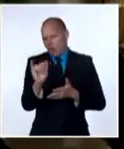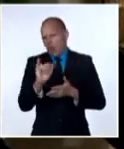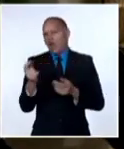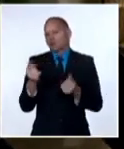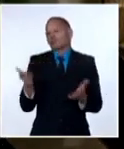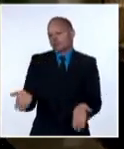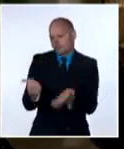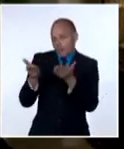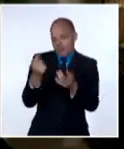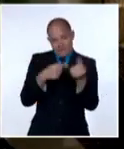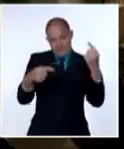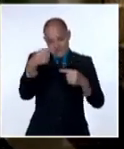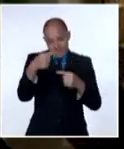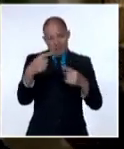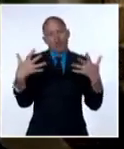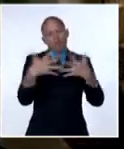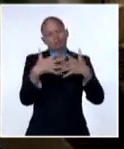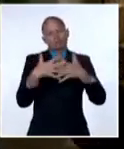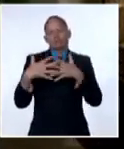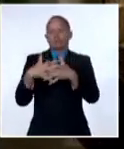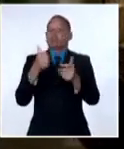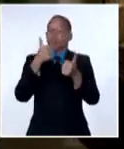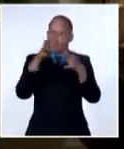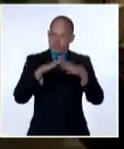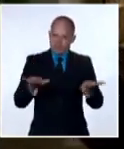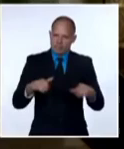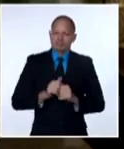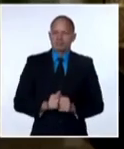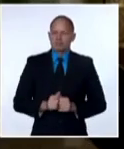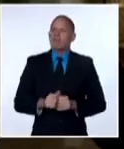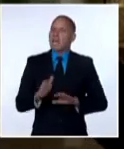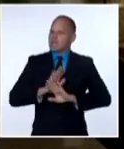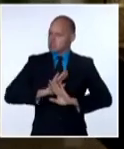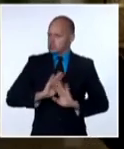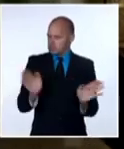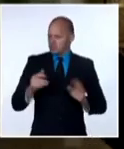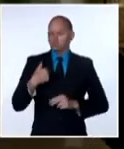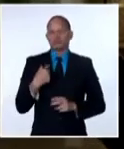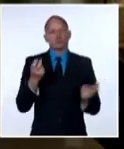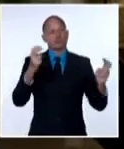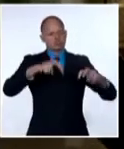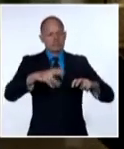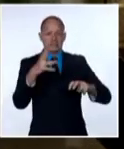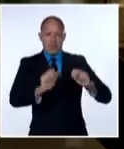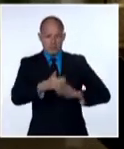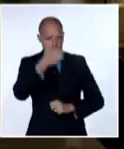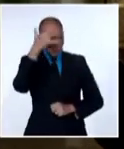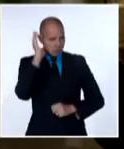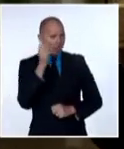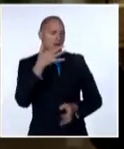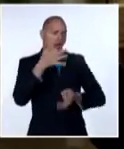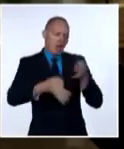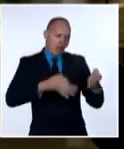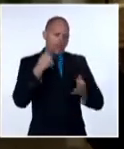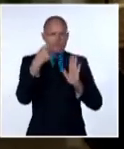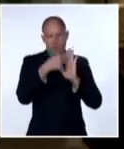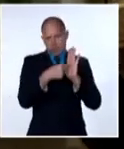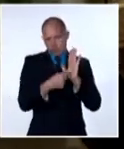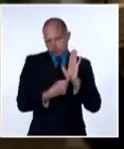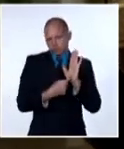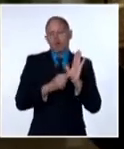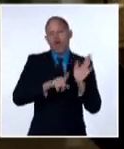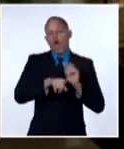es fundamental. Y todo eso hablé con el presidente Díaz-Canel, también con